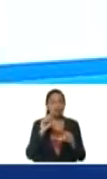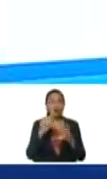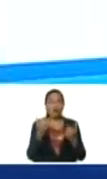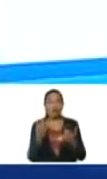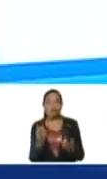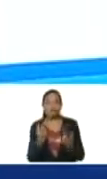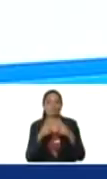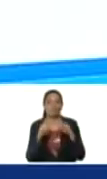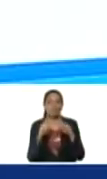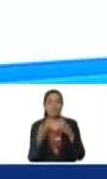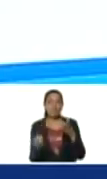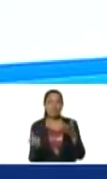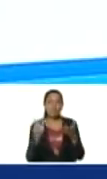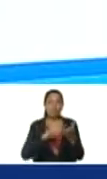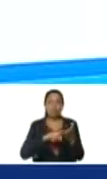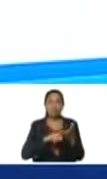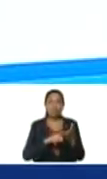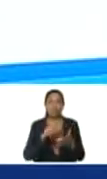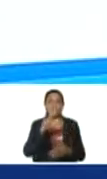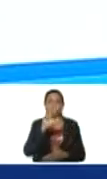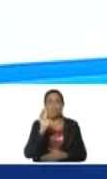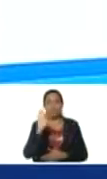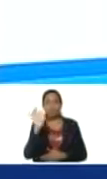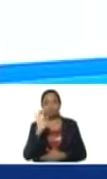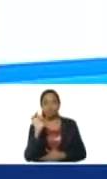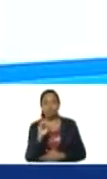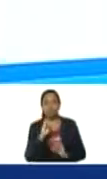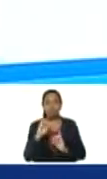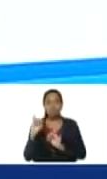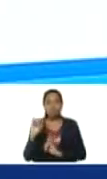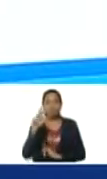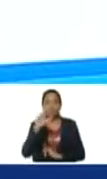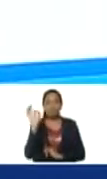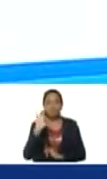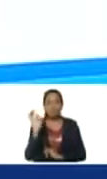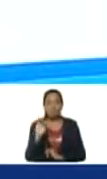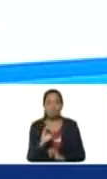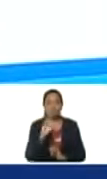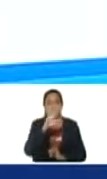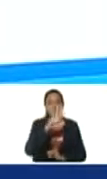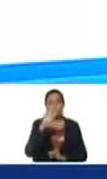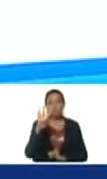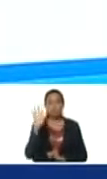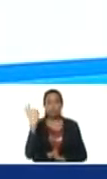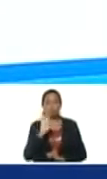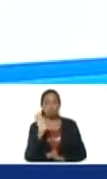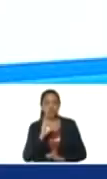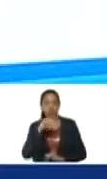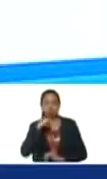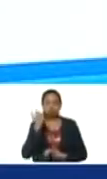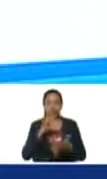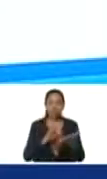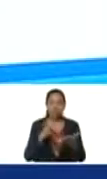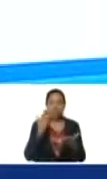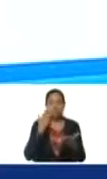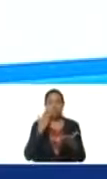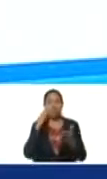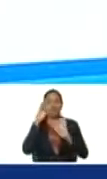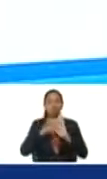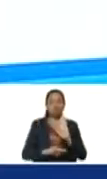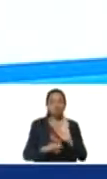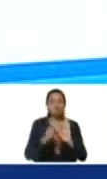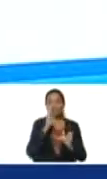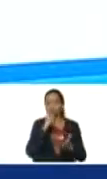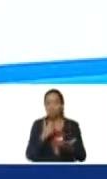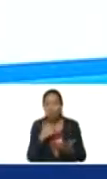estamos satisfechos. Solamente es el 30%, pero con ese 30% hemos disminuido 54% la mortalidad materno-infantil. Nuestra